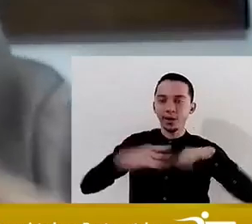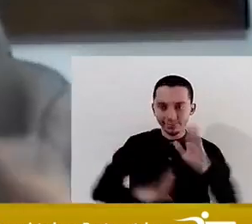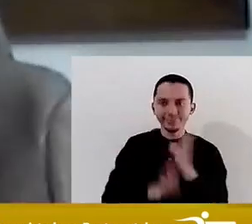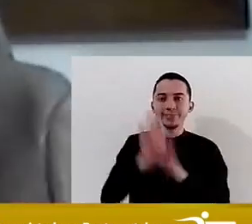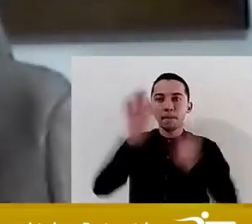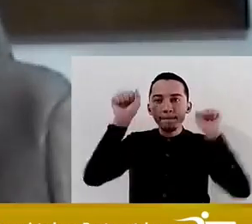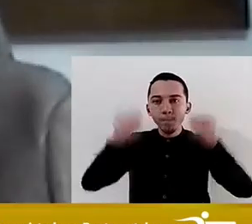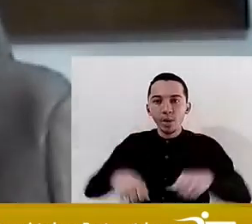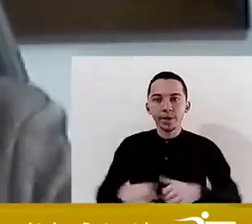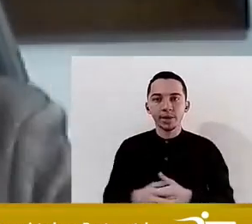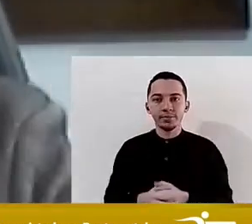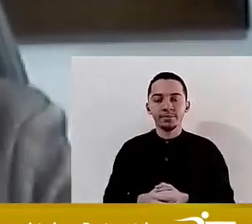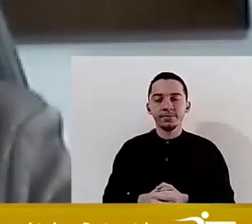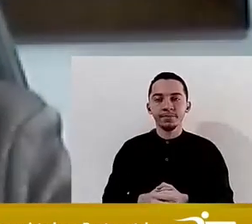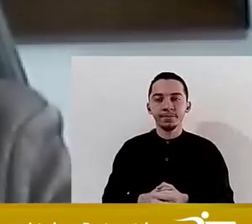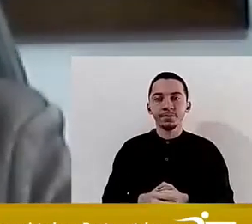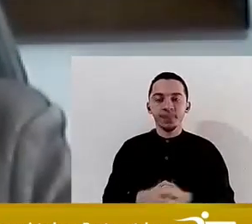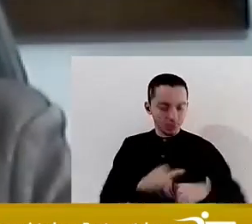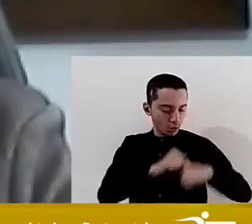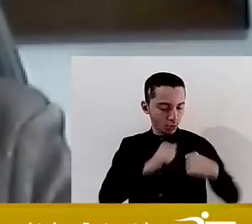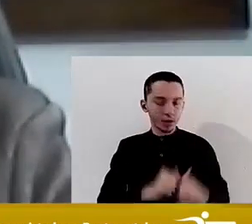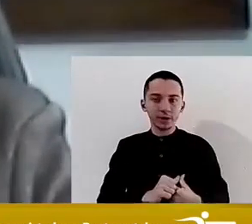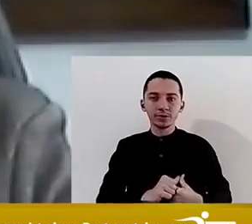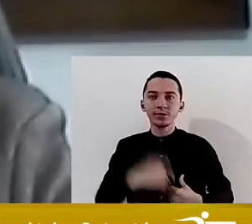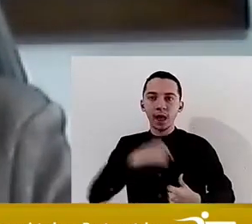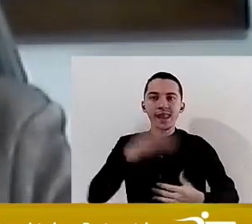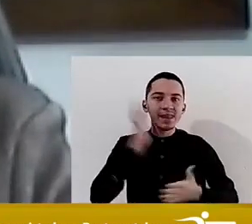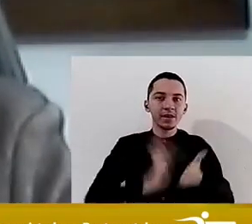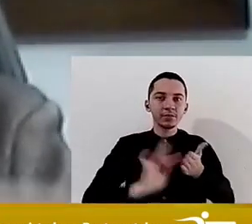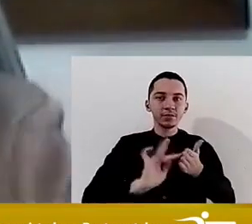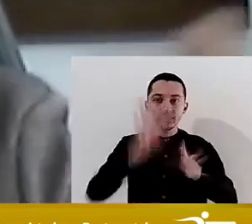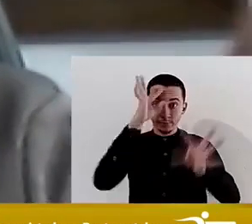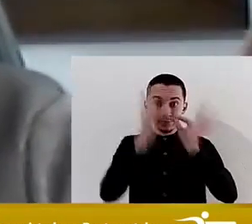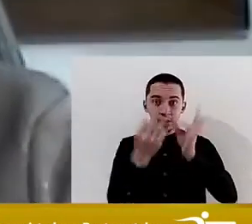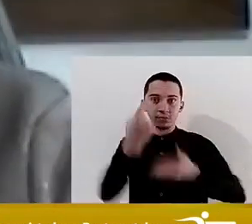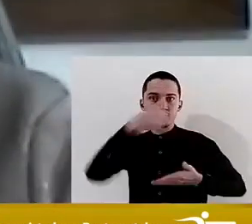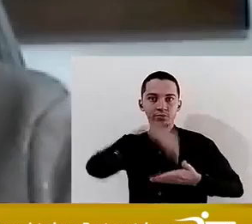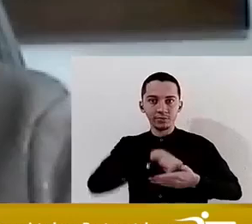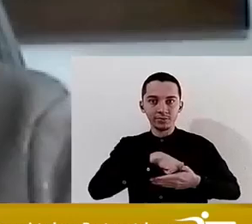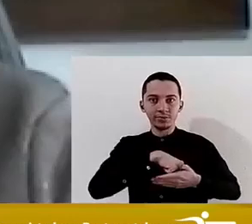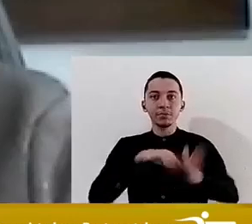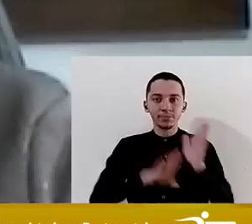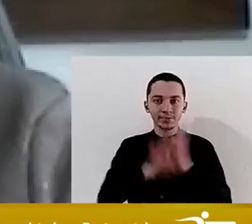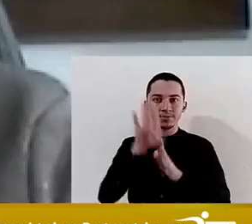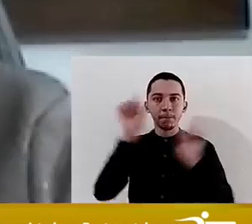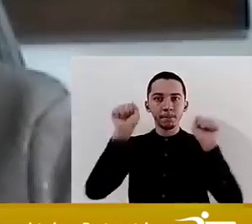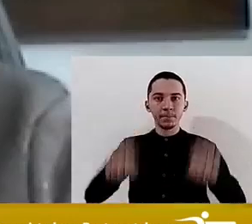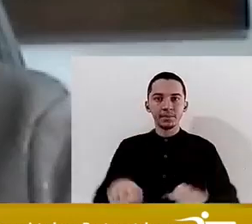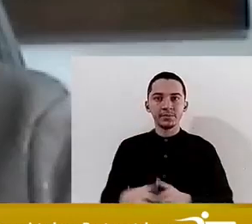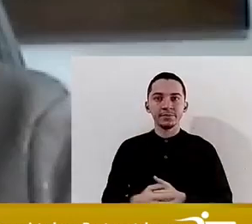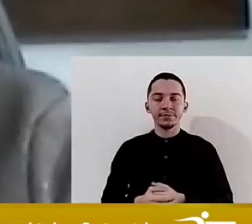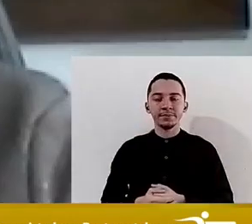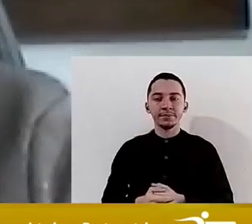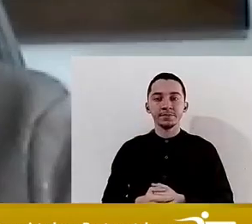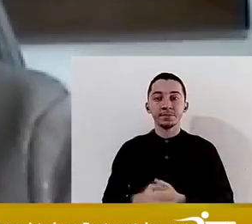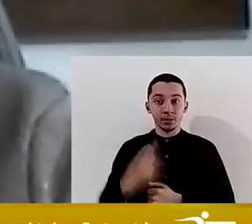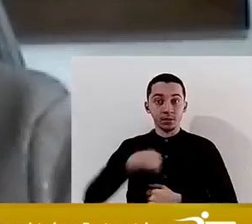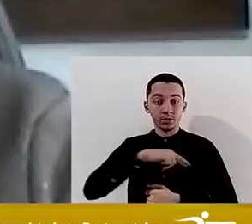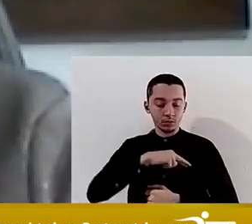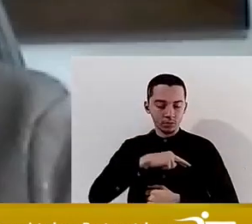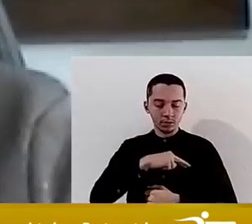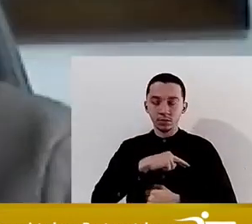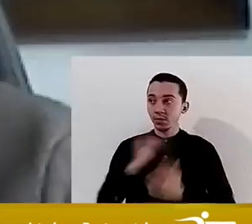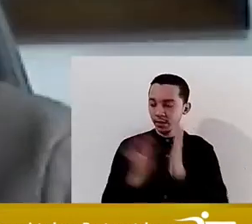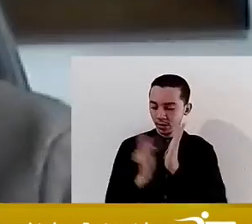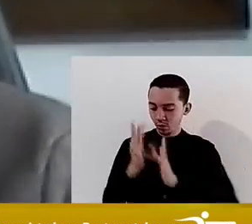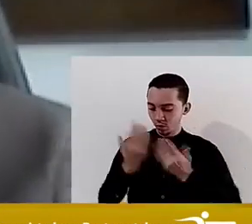Hagámosle campo en nuestro corazón. Si nosotros dejamos que Cristo entre a nuestra vida,